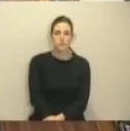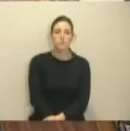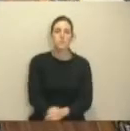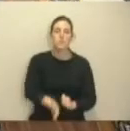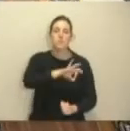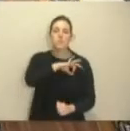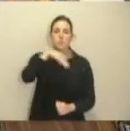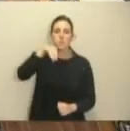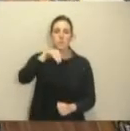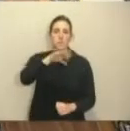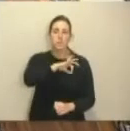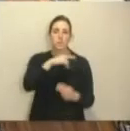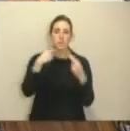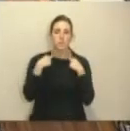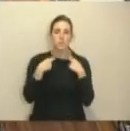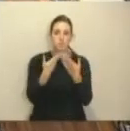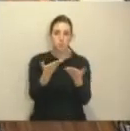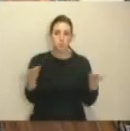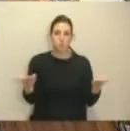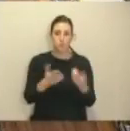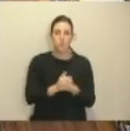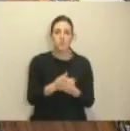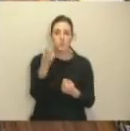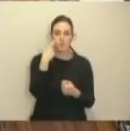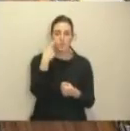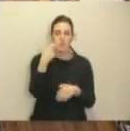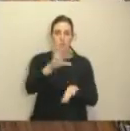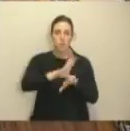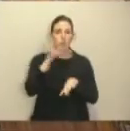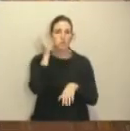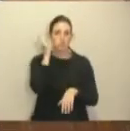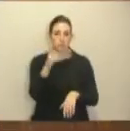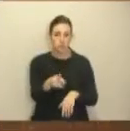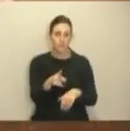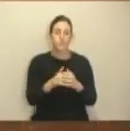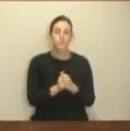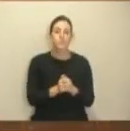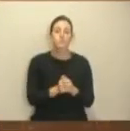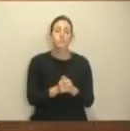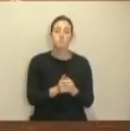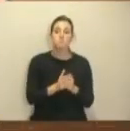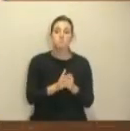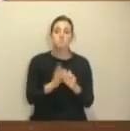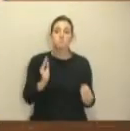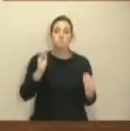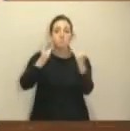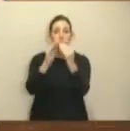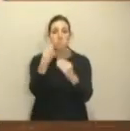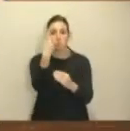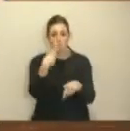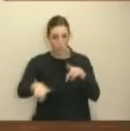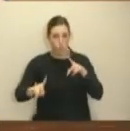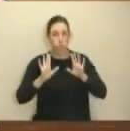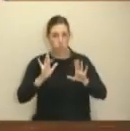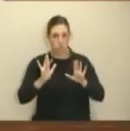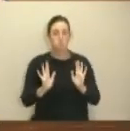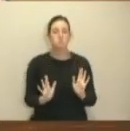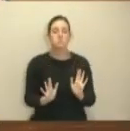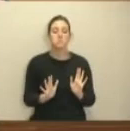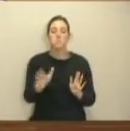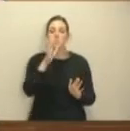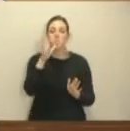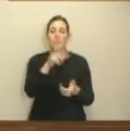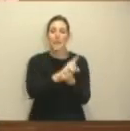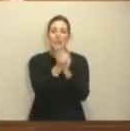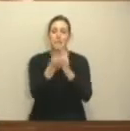Señor presidente, señorías, mire, señora consejera, estoy de acuerdo con usted en una cosa. Para cambiar